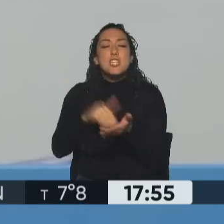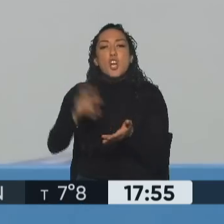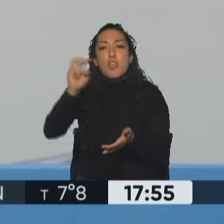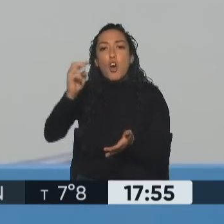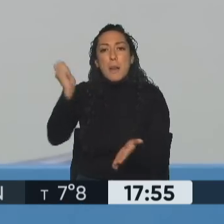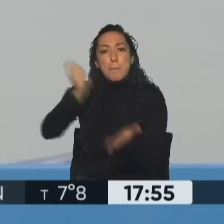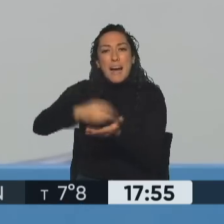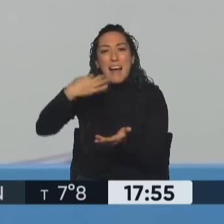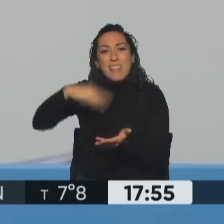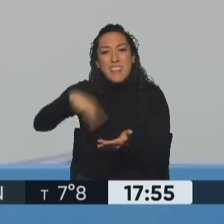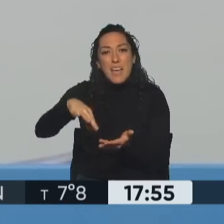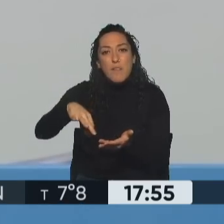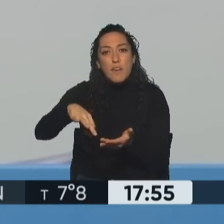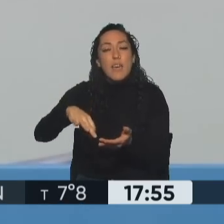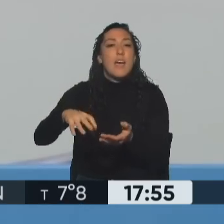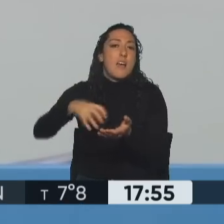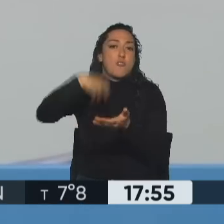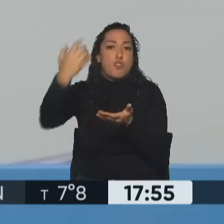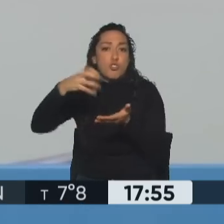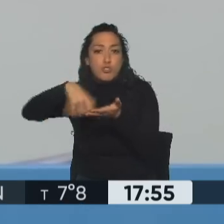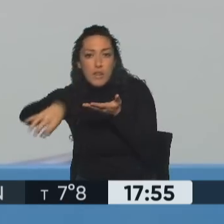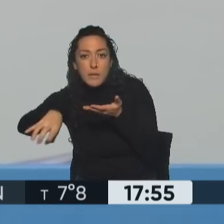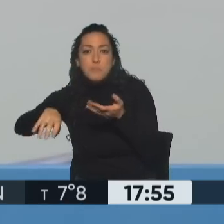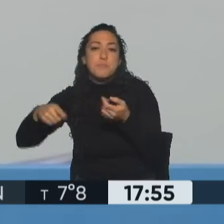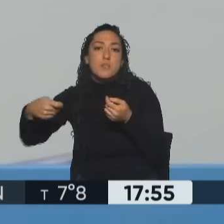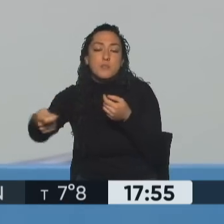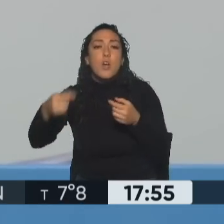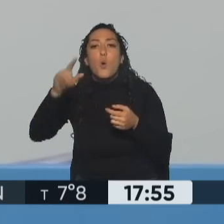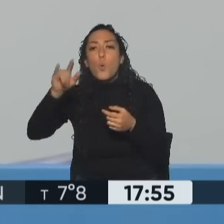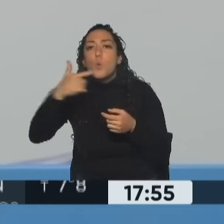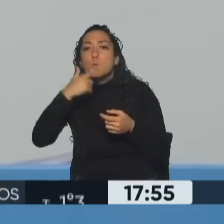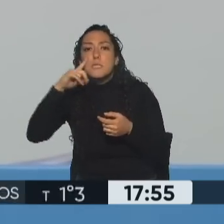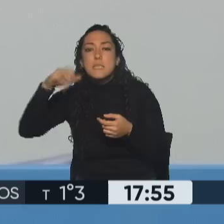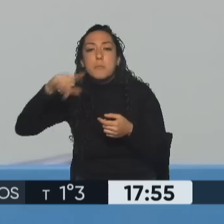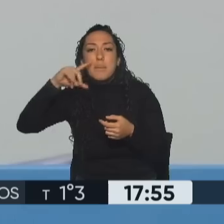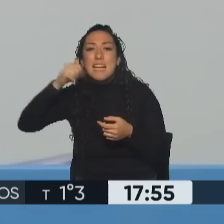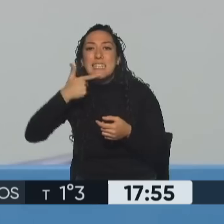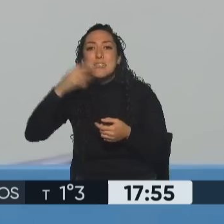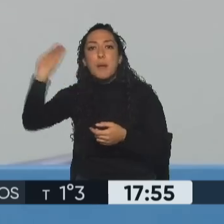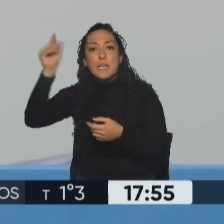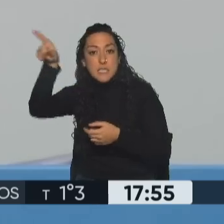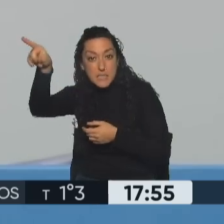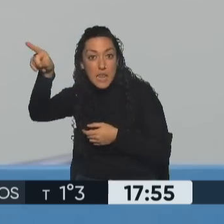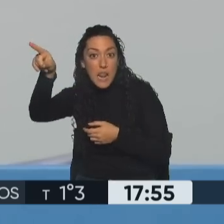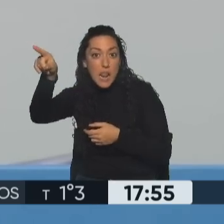que pagar a su subsidiaria en Usiminas, Minas Gerais, Brasil, la financien